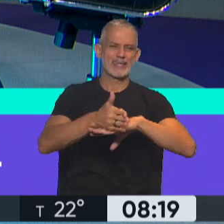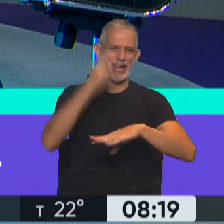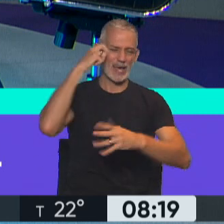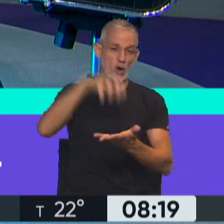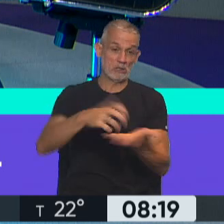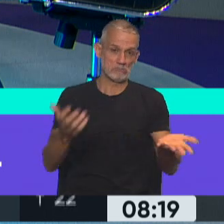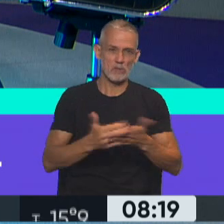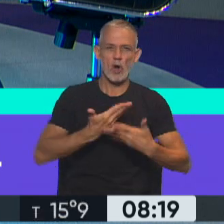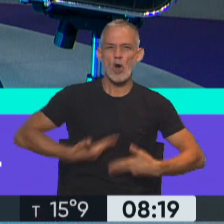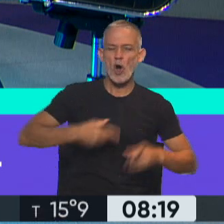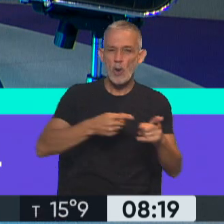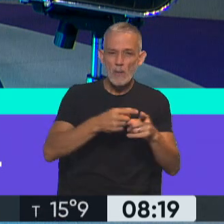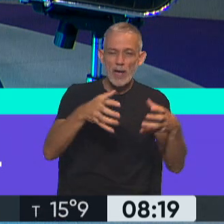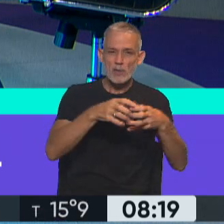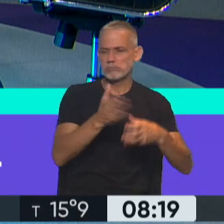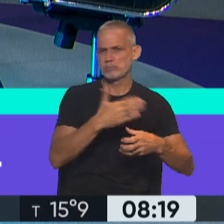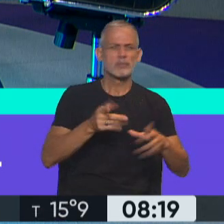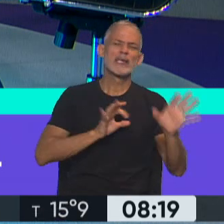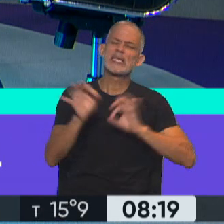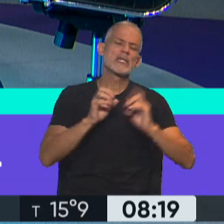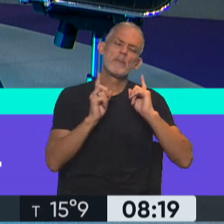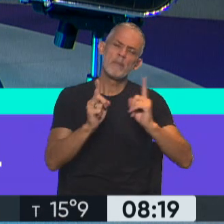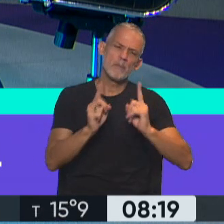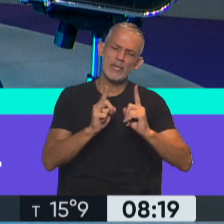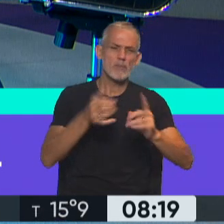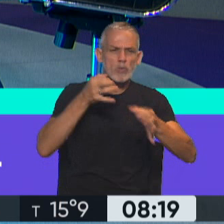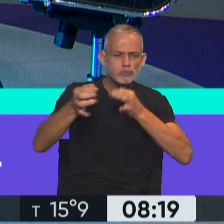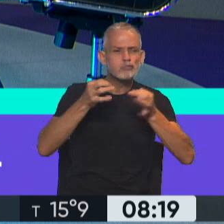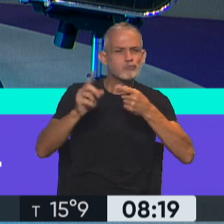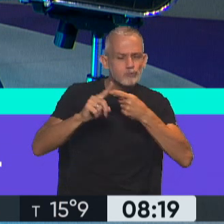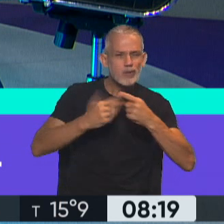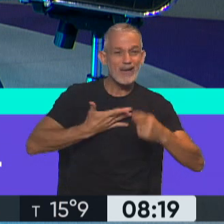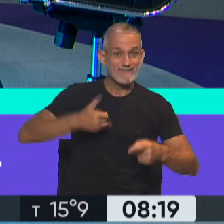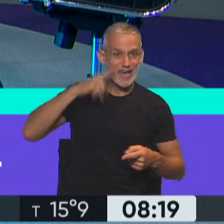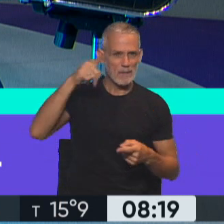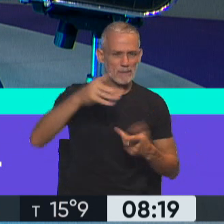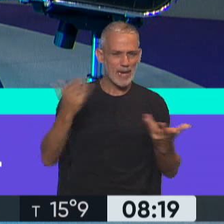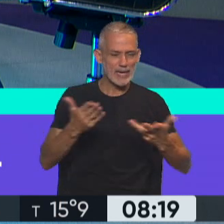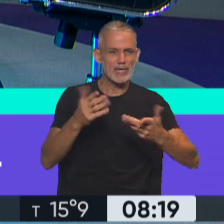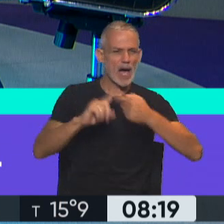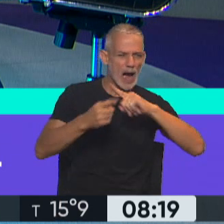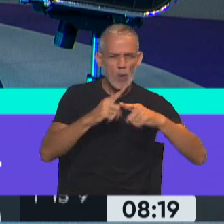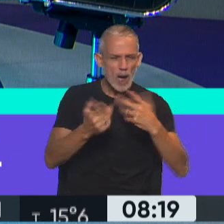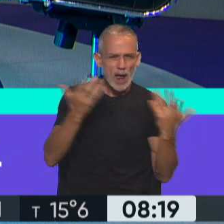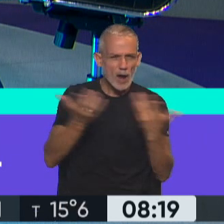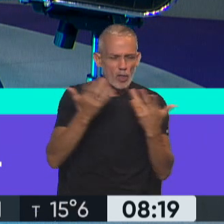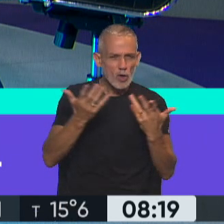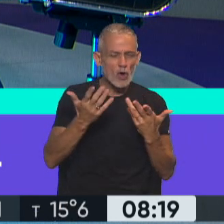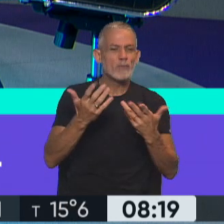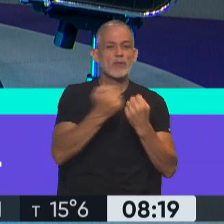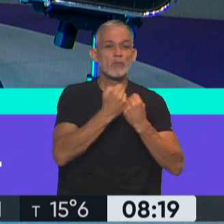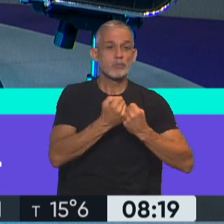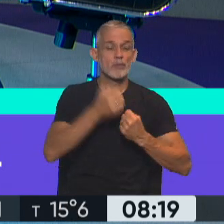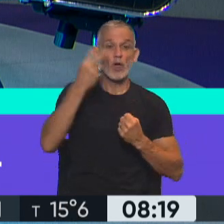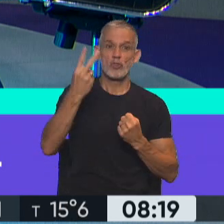del oficialismo es no cambiar la estrategia que tenían, seguir conversando con el Fondo Monetario, acordar principalmente con los